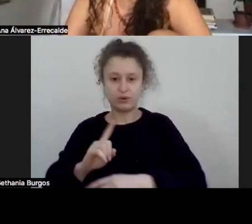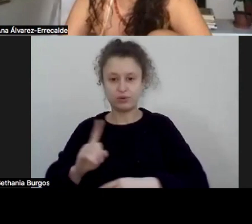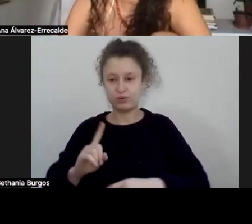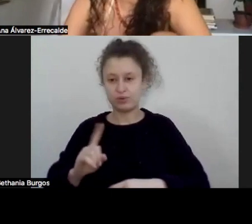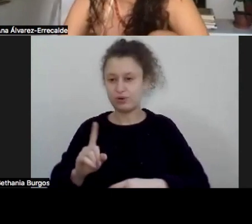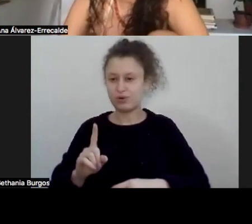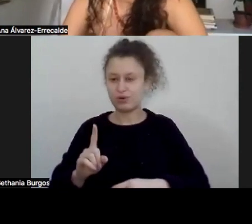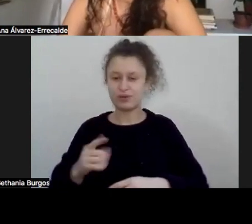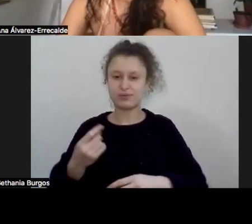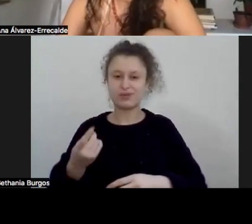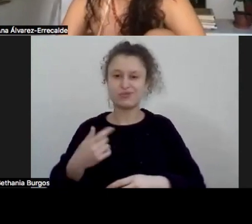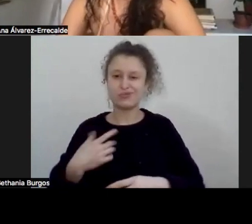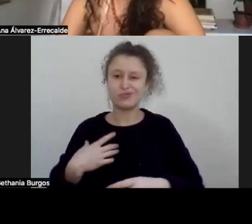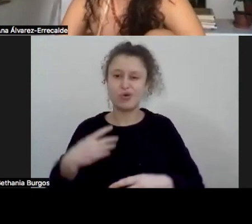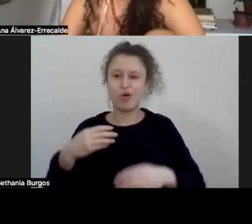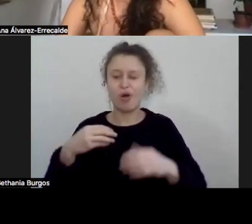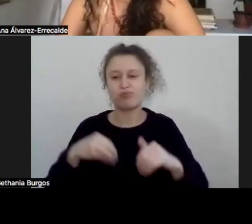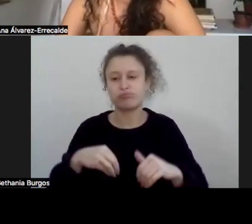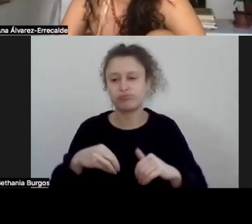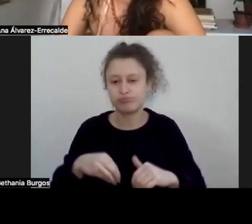que nos definen.